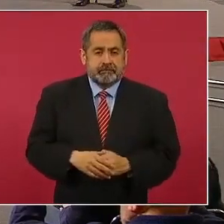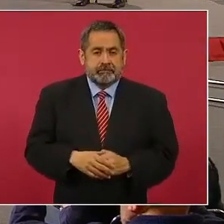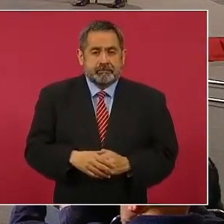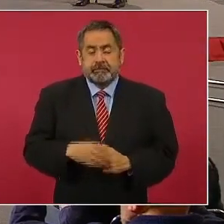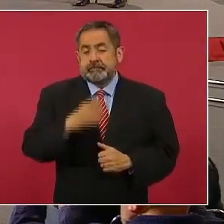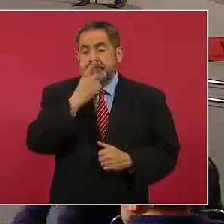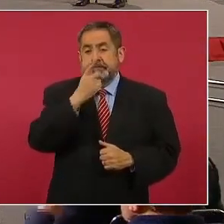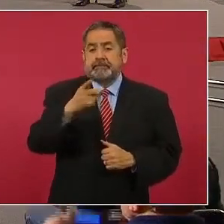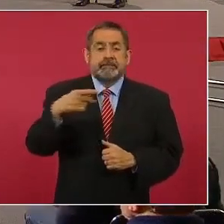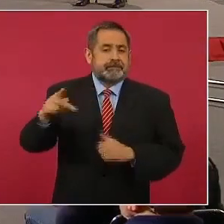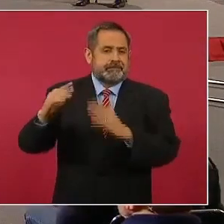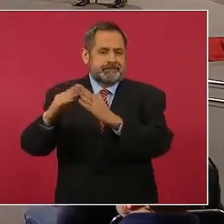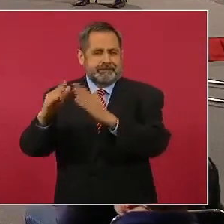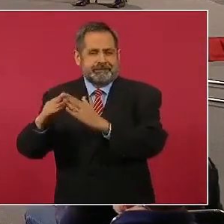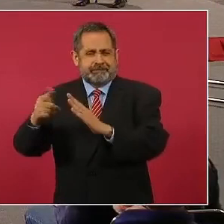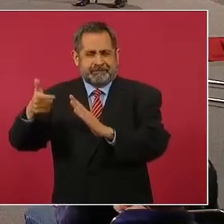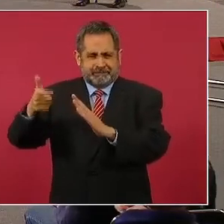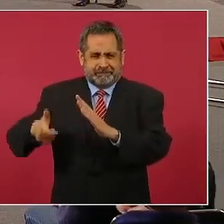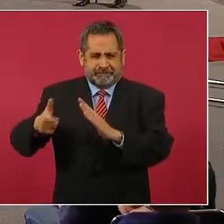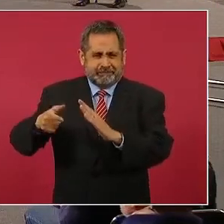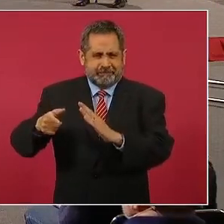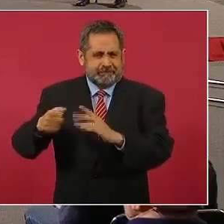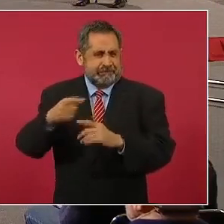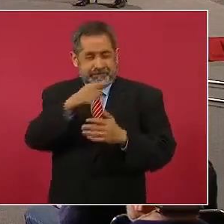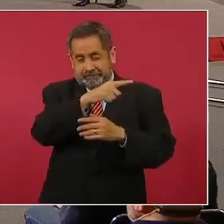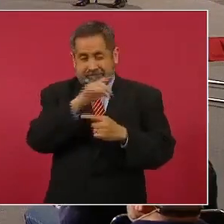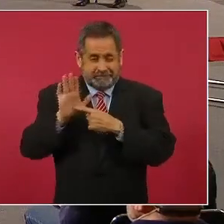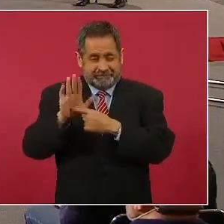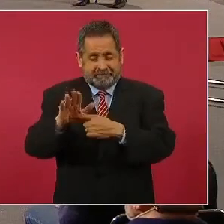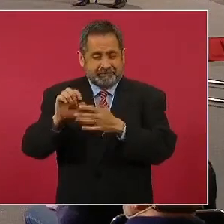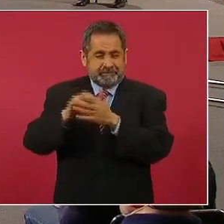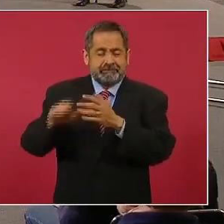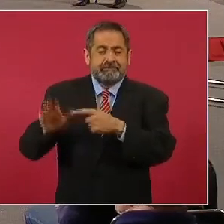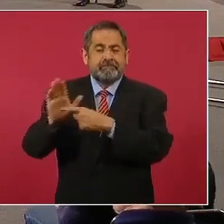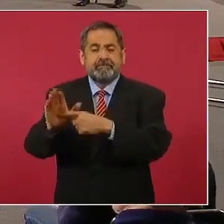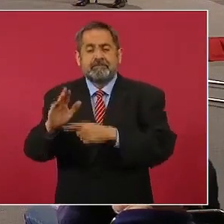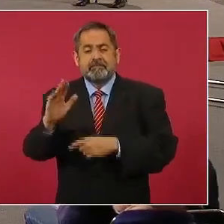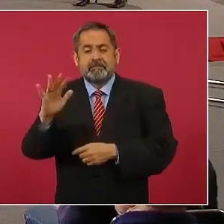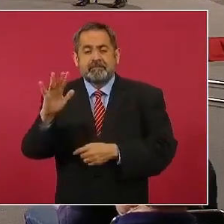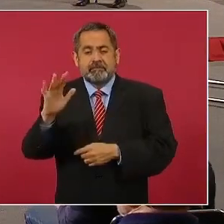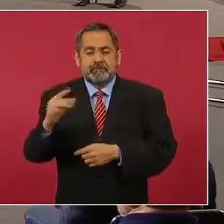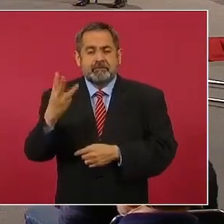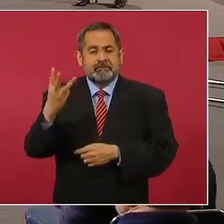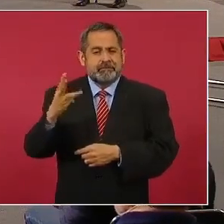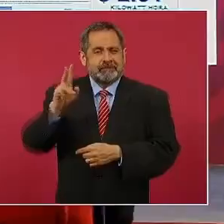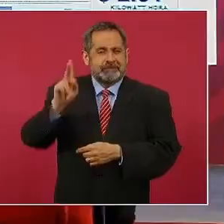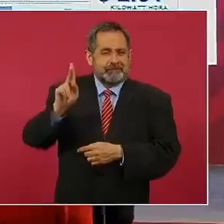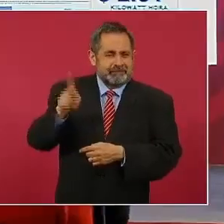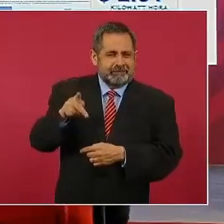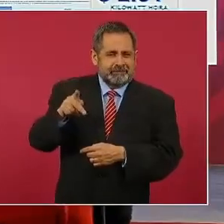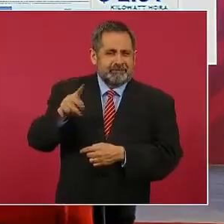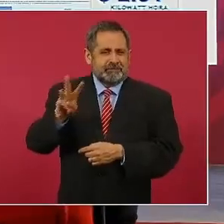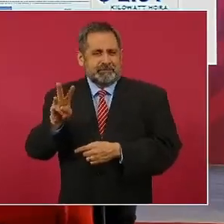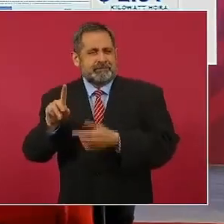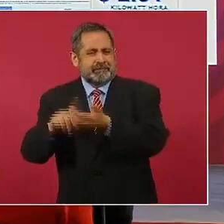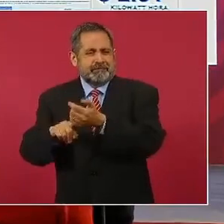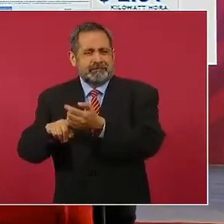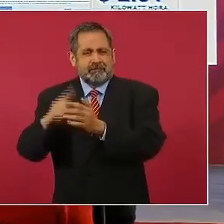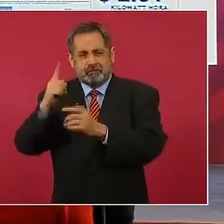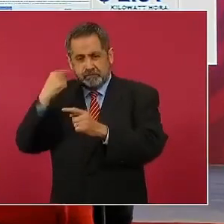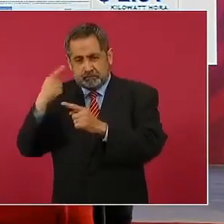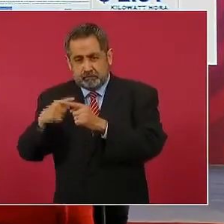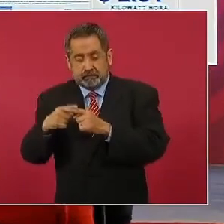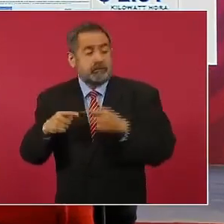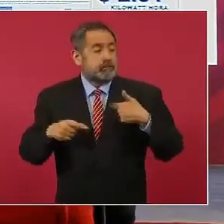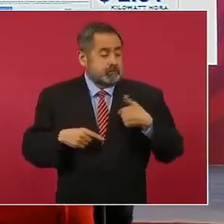que un hogar paga alrededor, el ejemplo que presenta, de unos 53 kilowatt-hora y que ellos pagan a la